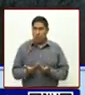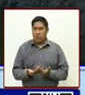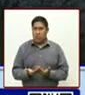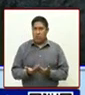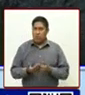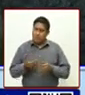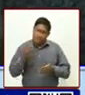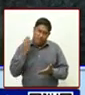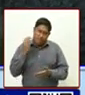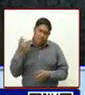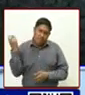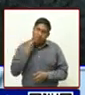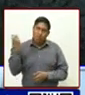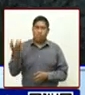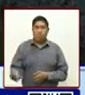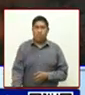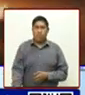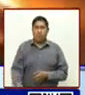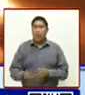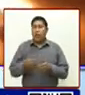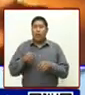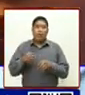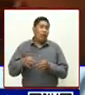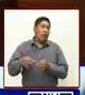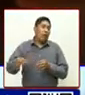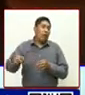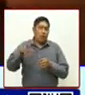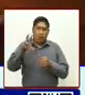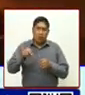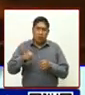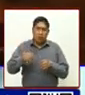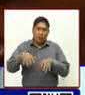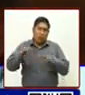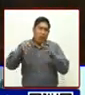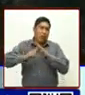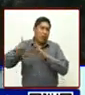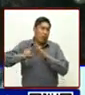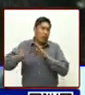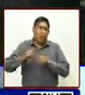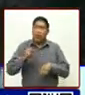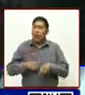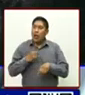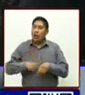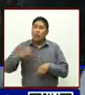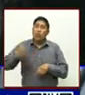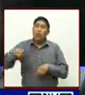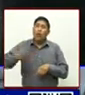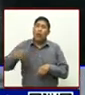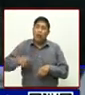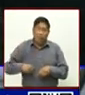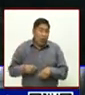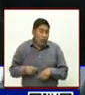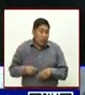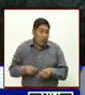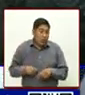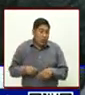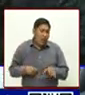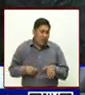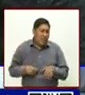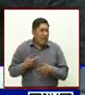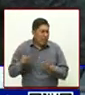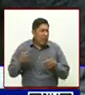poder poner precedente en esto, ¿no? Entonces no podemos dejar en impunidad, dejar escapar, porque a veces los jueces se prestan en